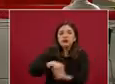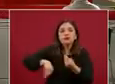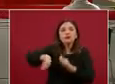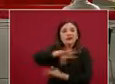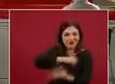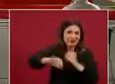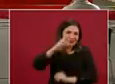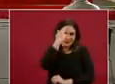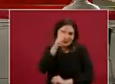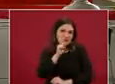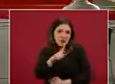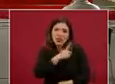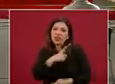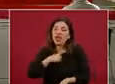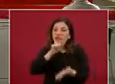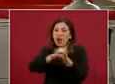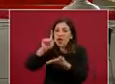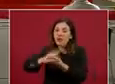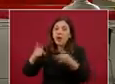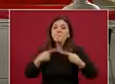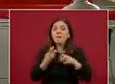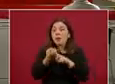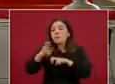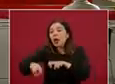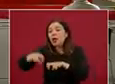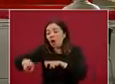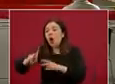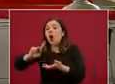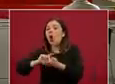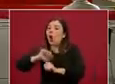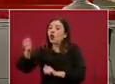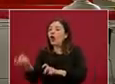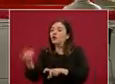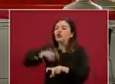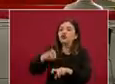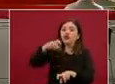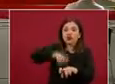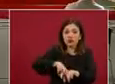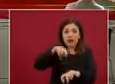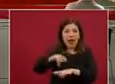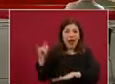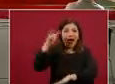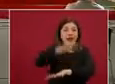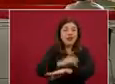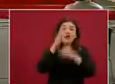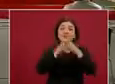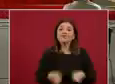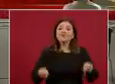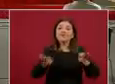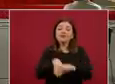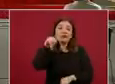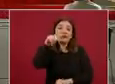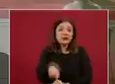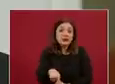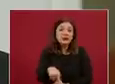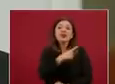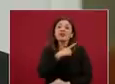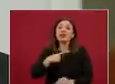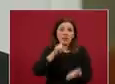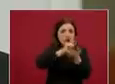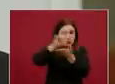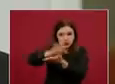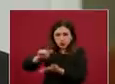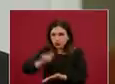una serie de pasajeros y luego vuelven a recargar. Las aeronaves son